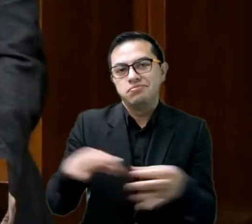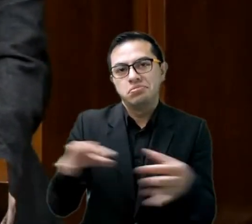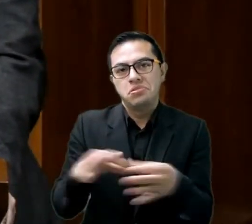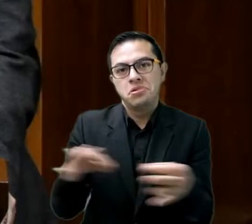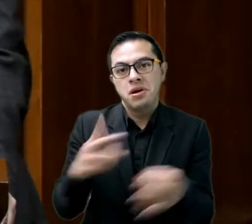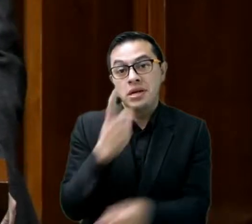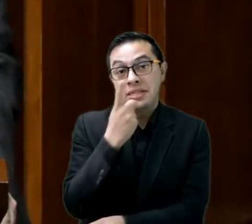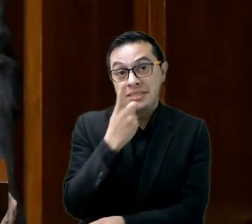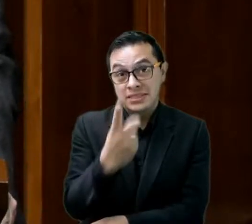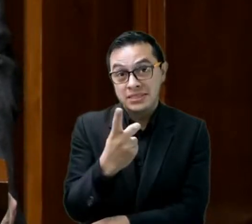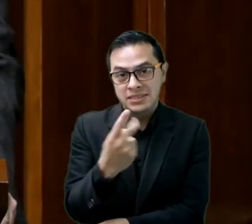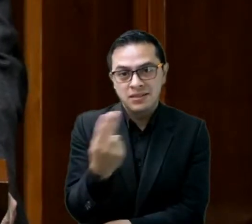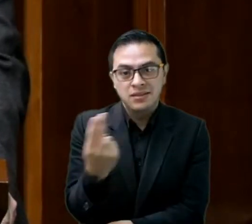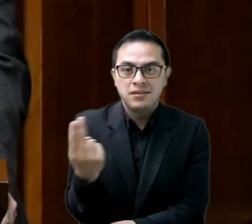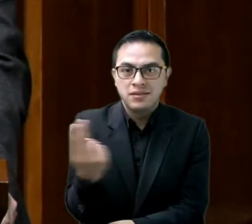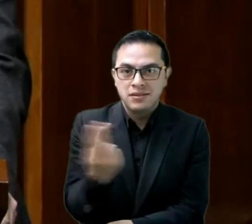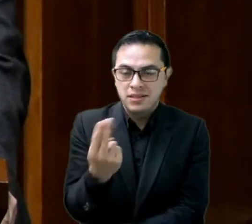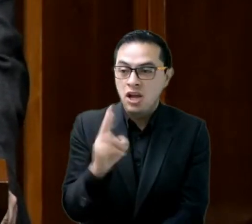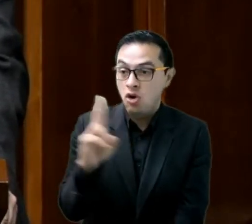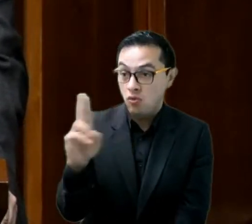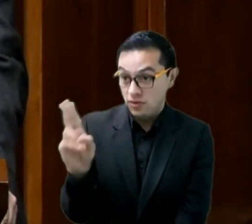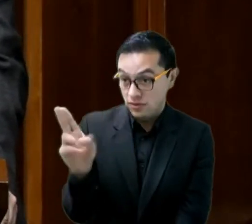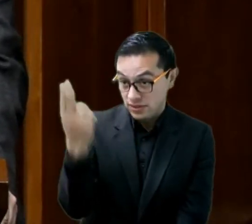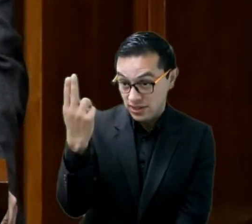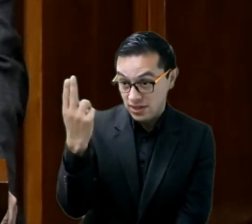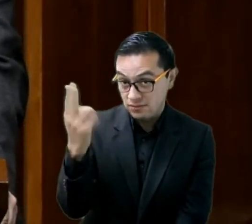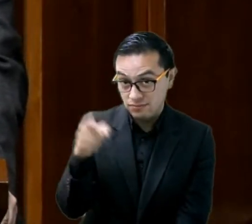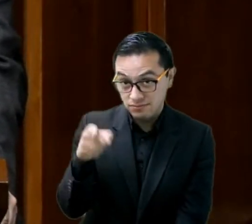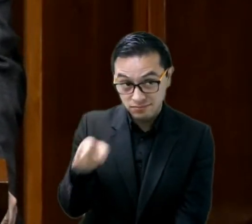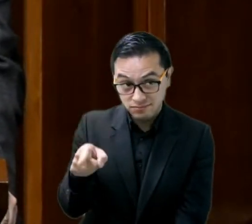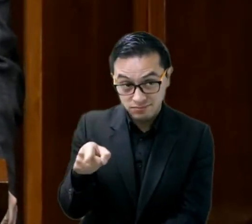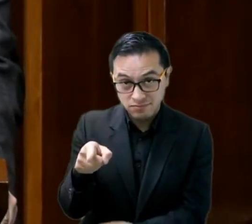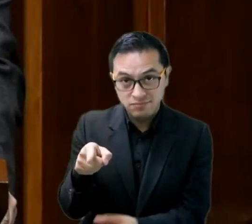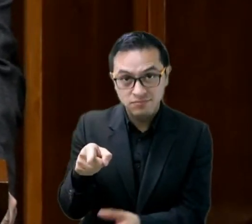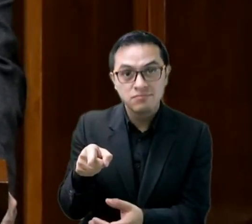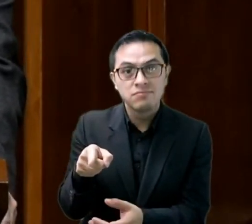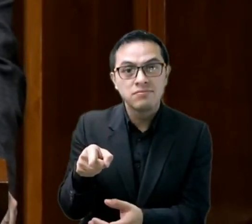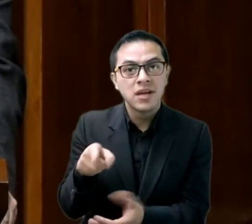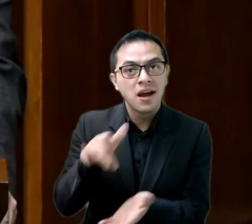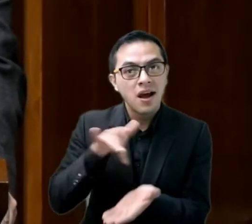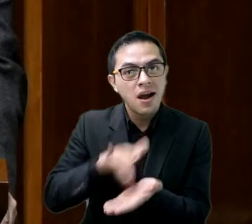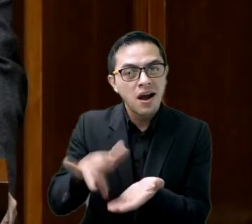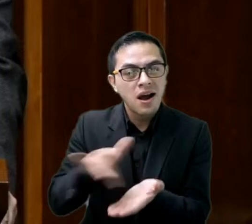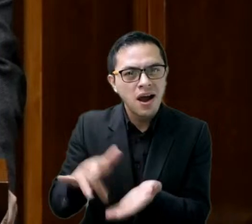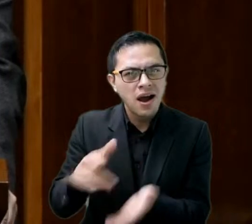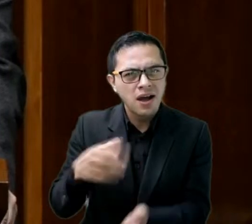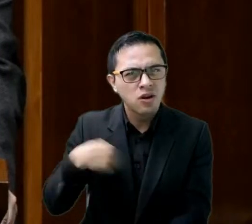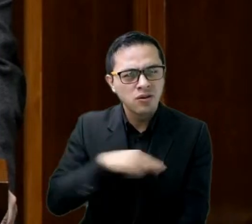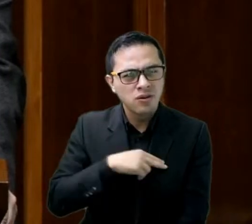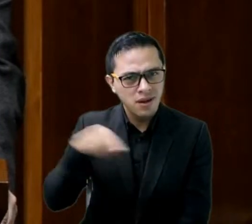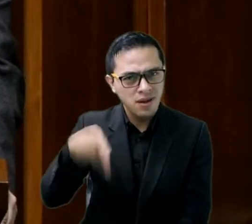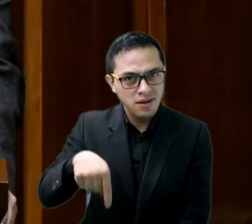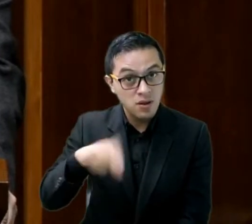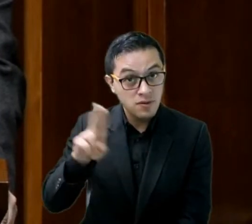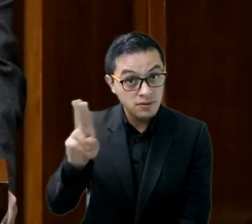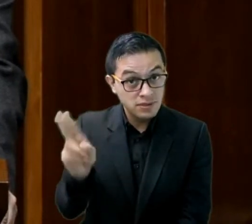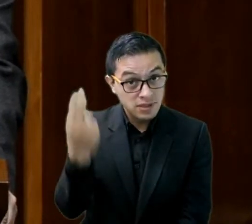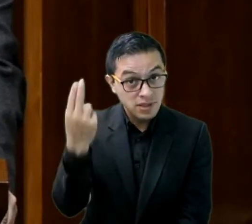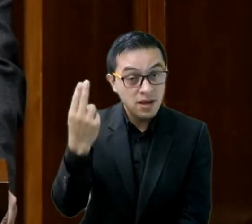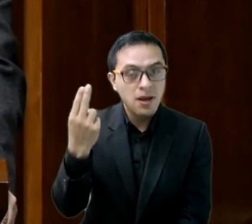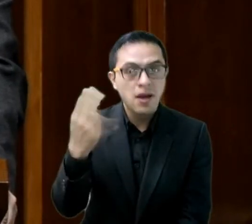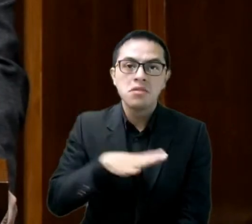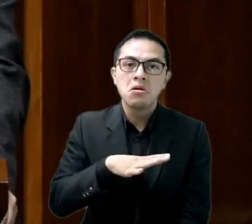hay que hacer algo con nuestra universidad. Somos la universidad per cápita que menos